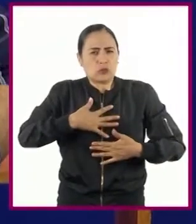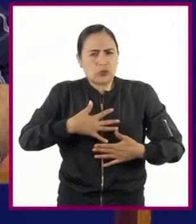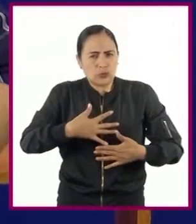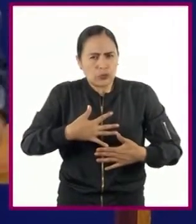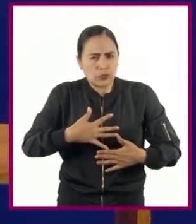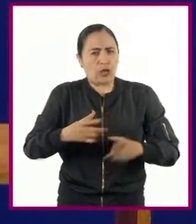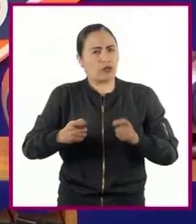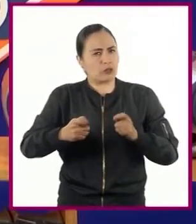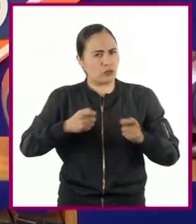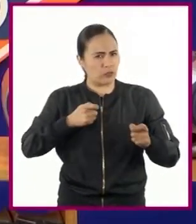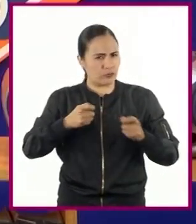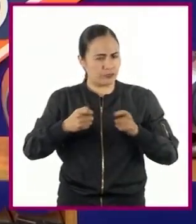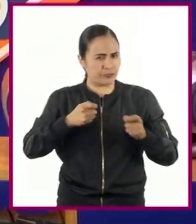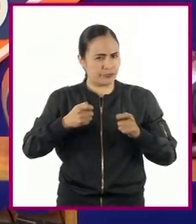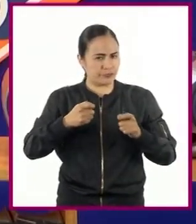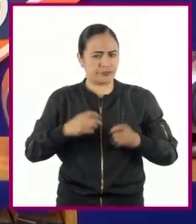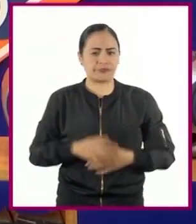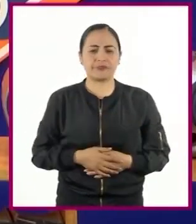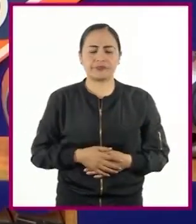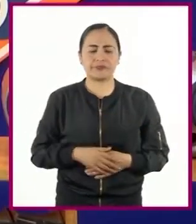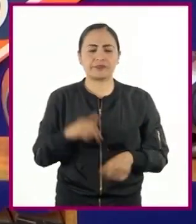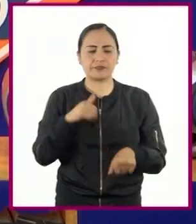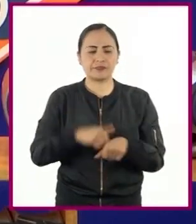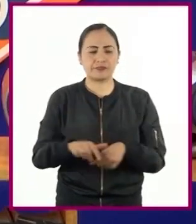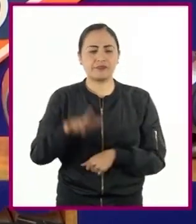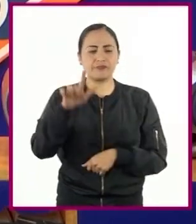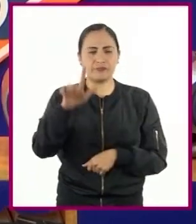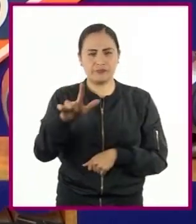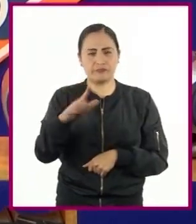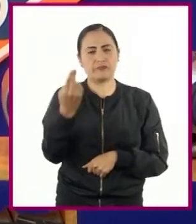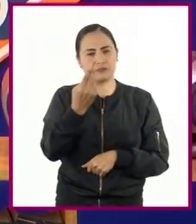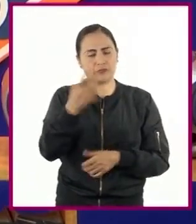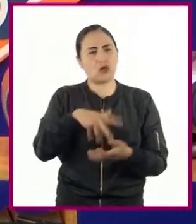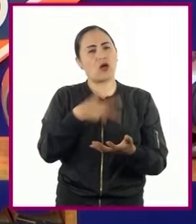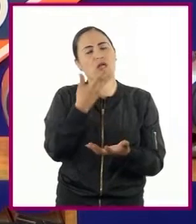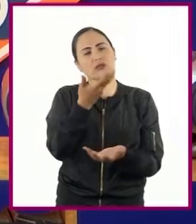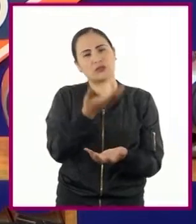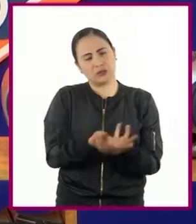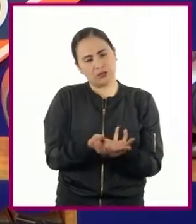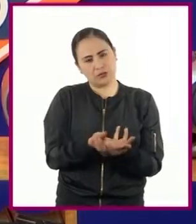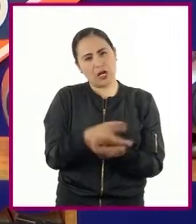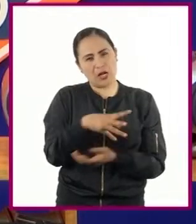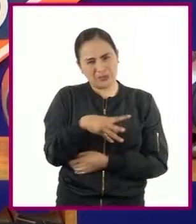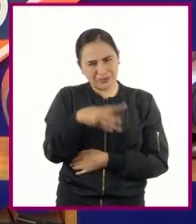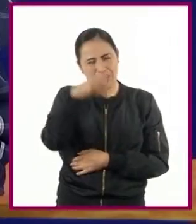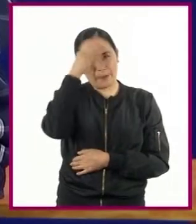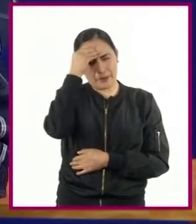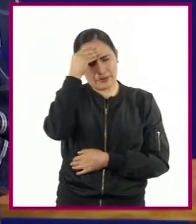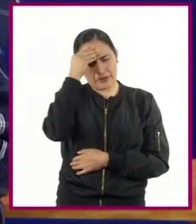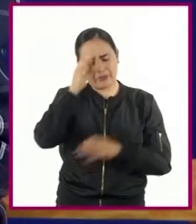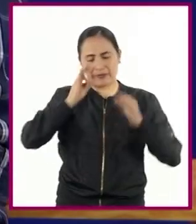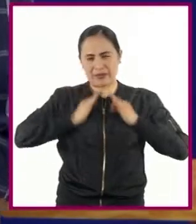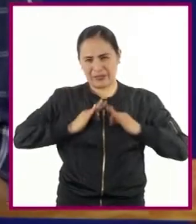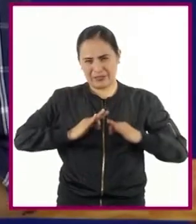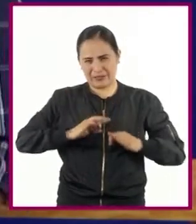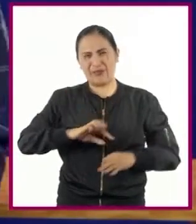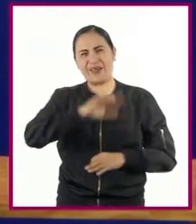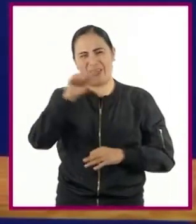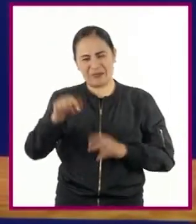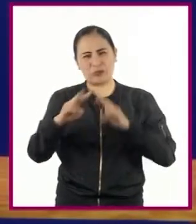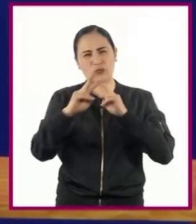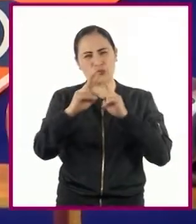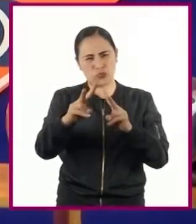respiración. 7. Aprender a descansar, relajarnos antes de hablar. 8.